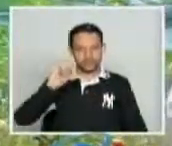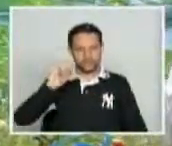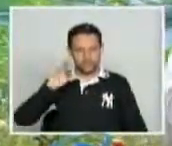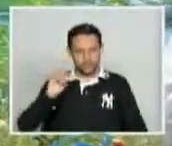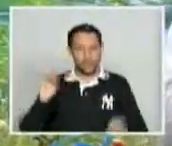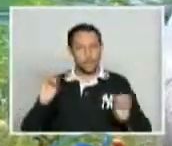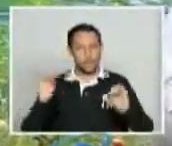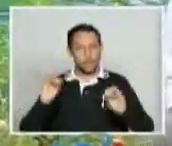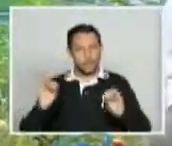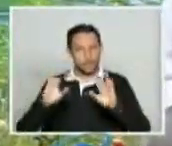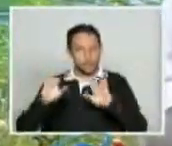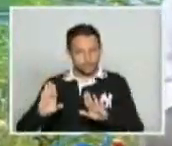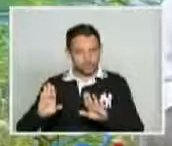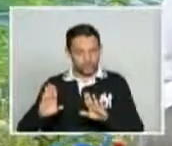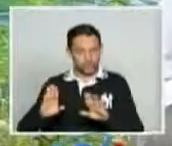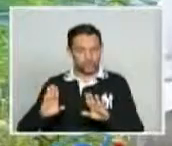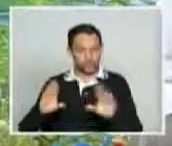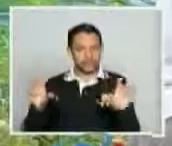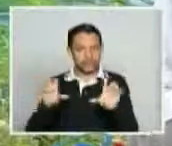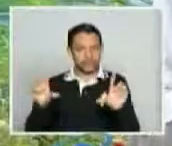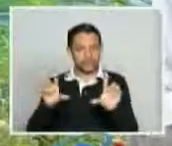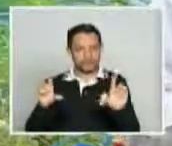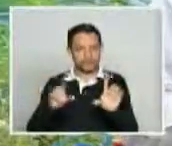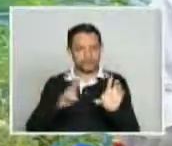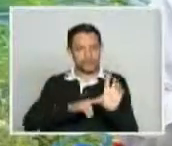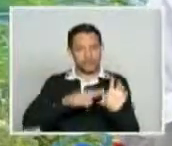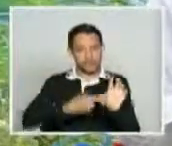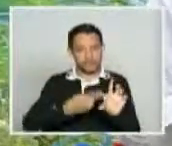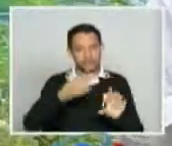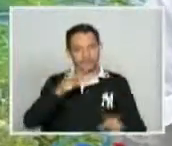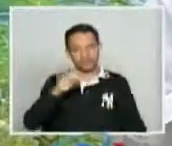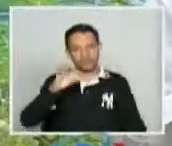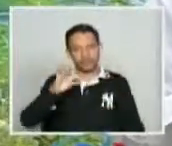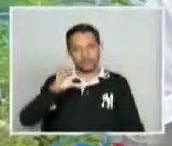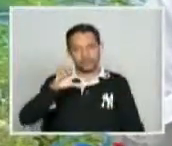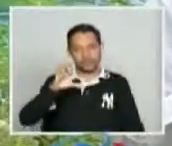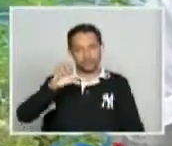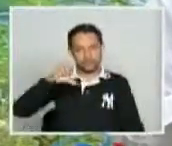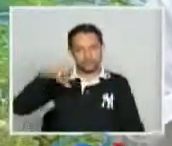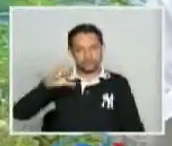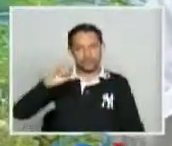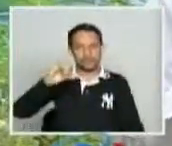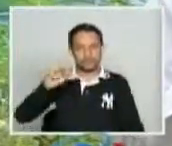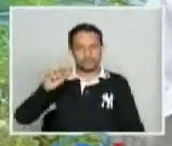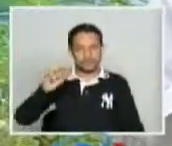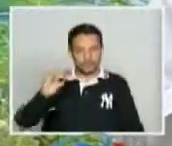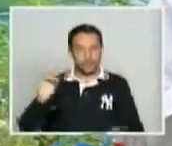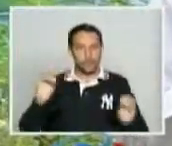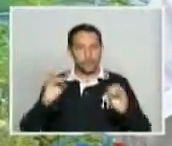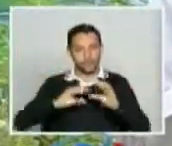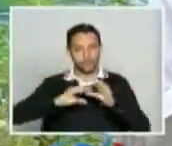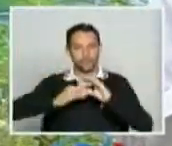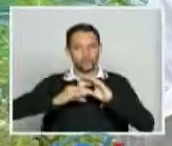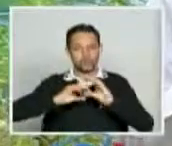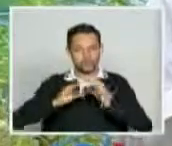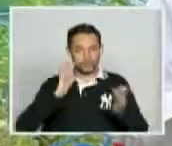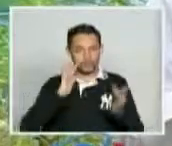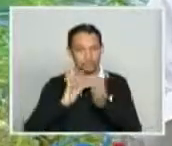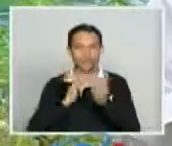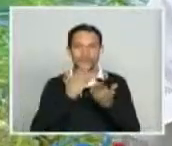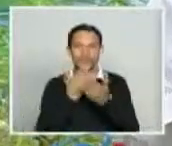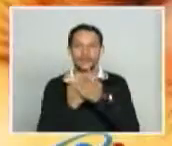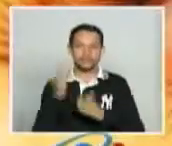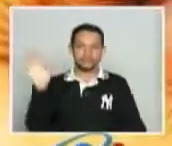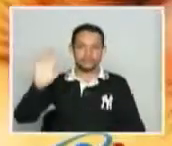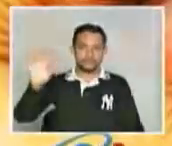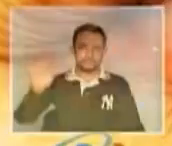DirecTV a través de Telepacífico o en YouTube buscando Jorge Enrique Rojas Quiseno. Muchas gracias por estar con nosotros.